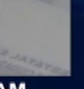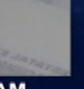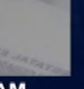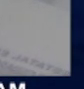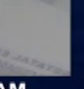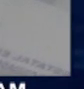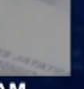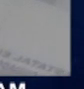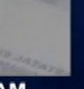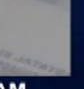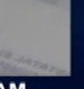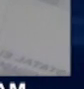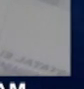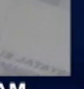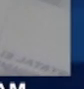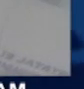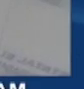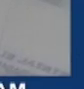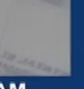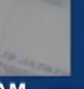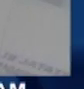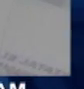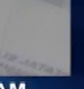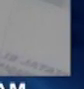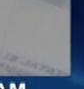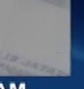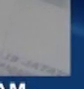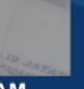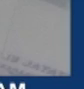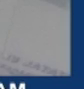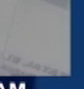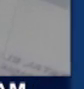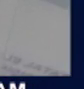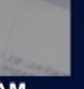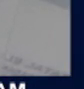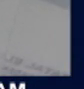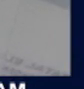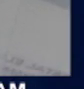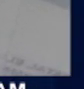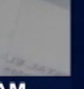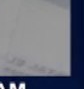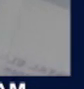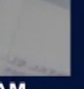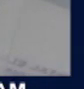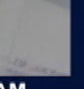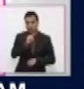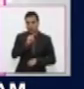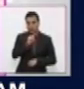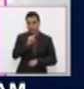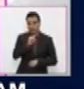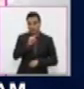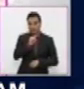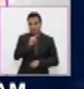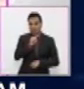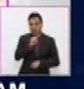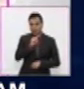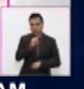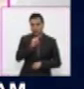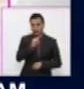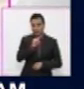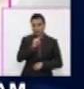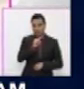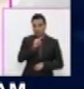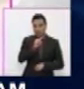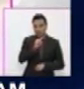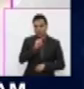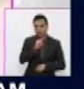se celebrarán o tendremos elecciones el próximo 18 de octubre. Y la decisión fue aprobada por 10 votos a favor y 1 en contra,